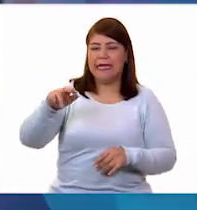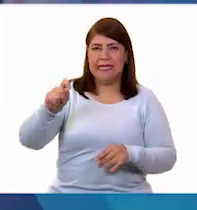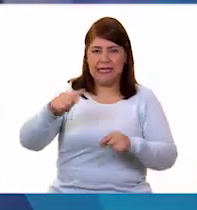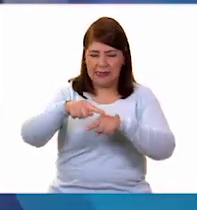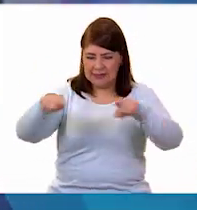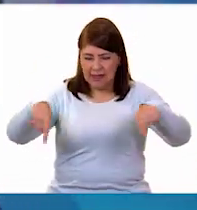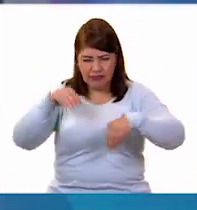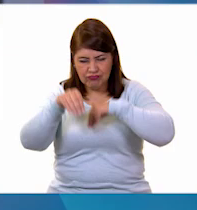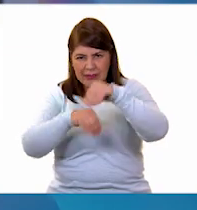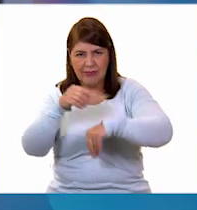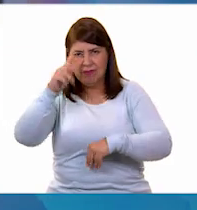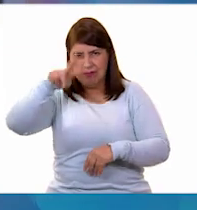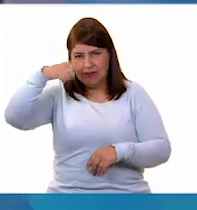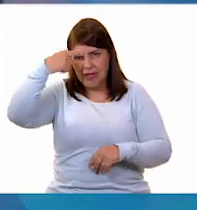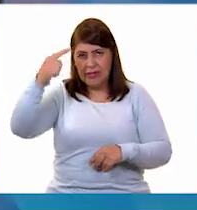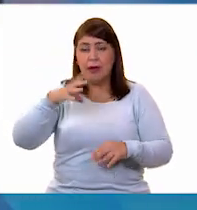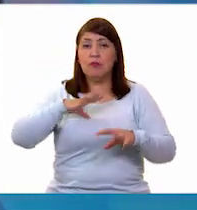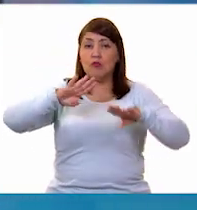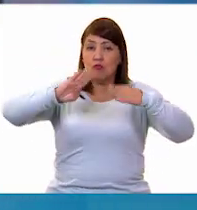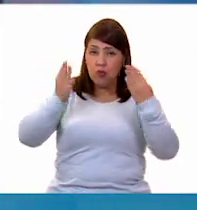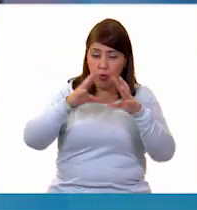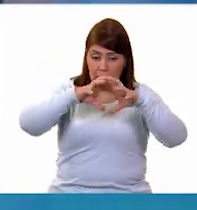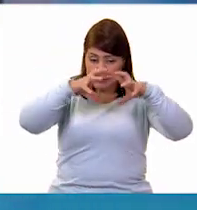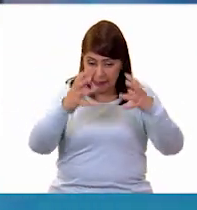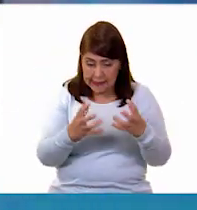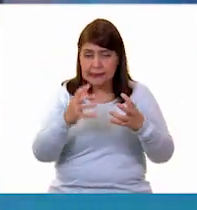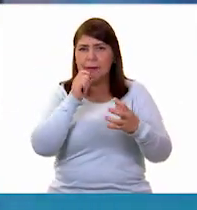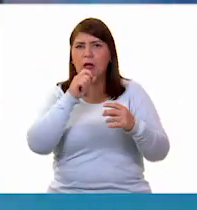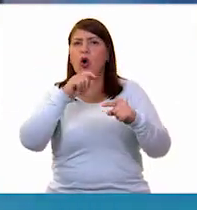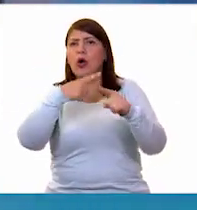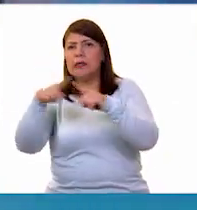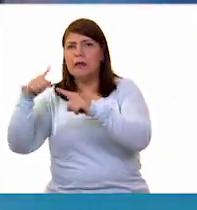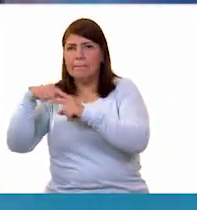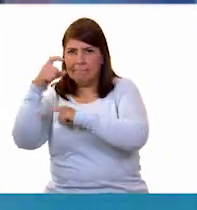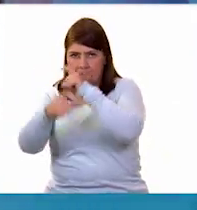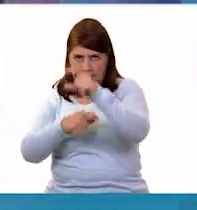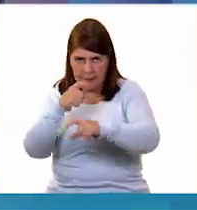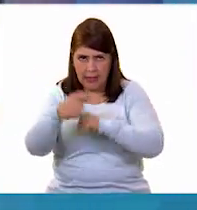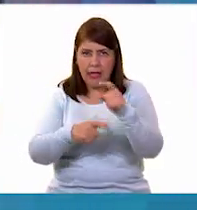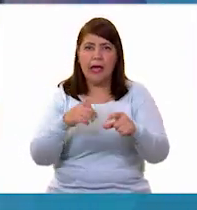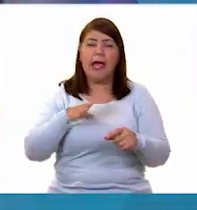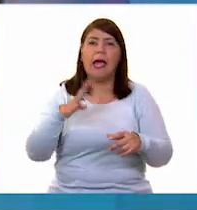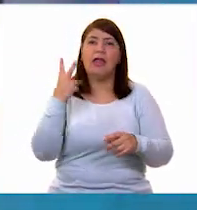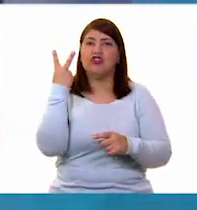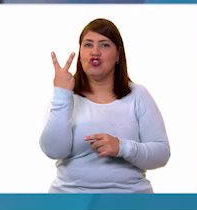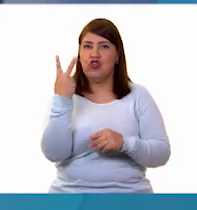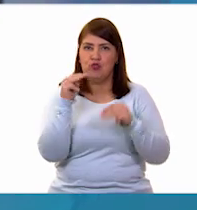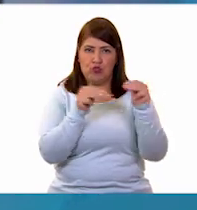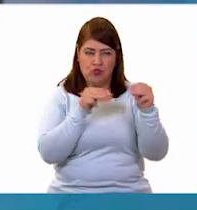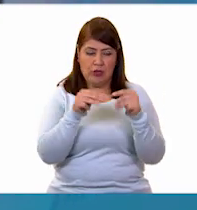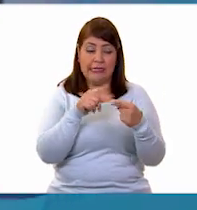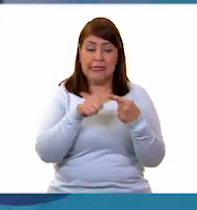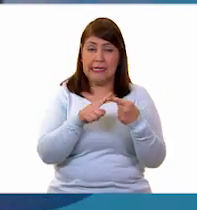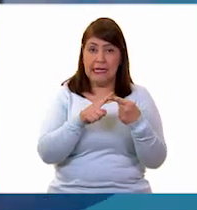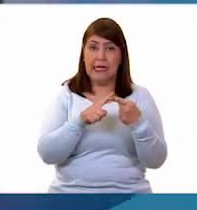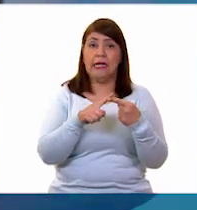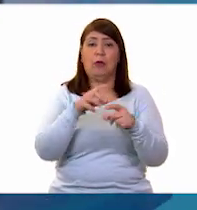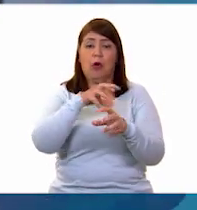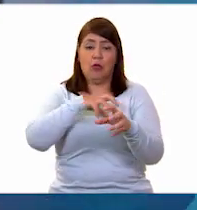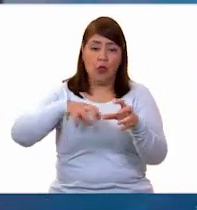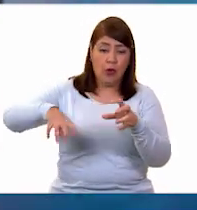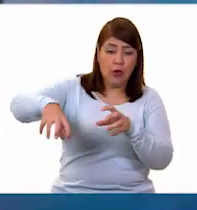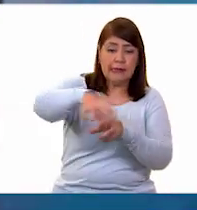elaborar. El planeta Tierra, así como los demás planetas del sistema solar, realiza dos movimientos, el de rotación y